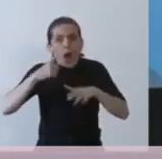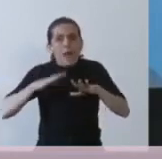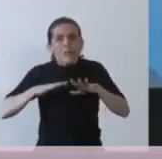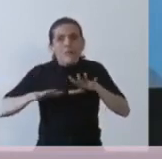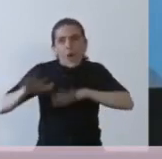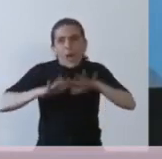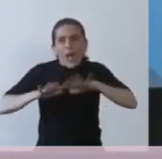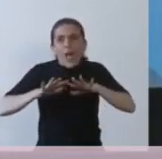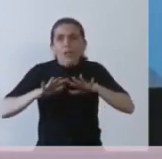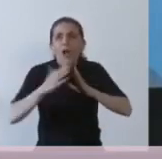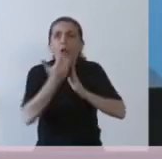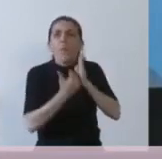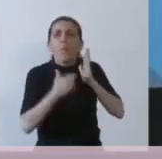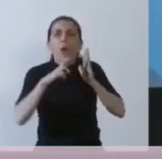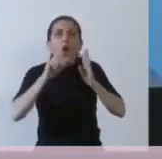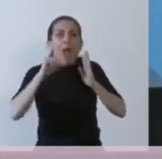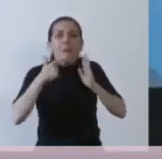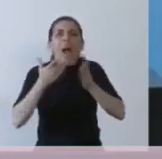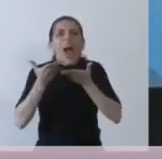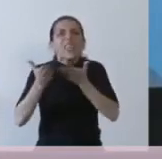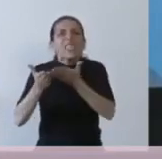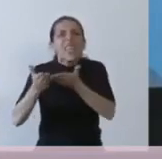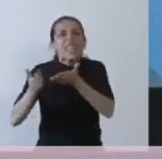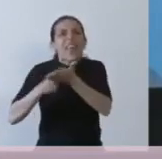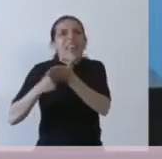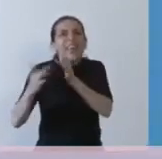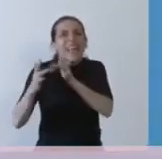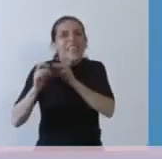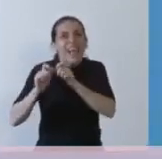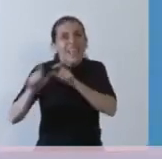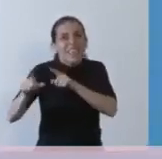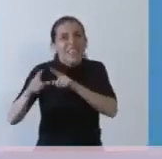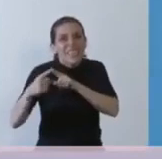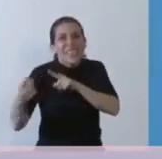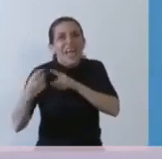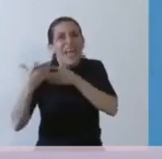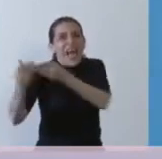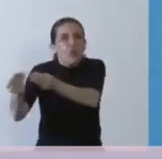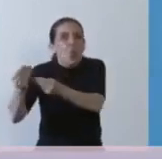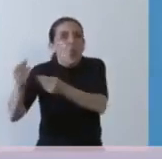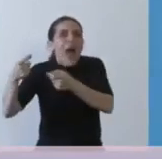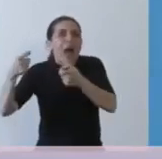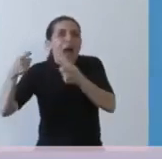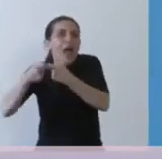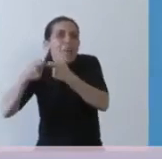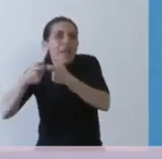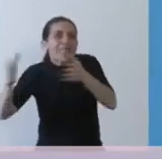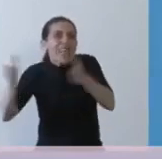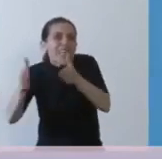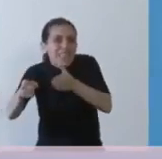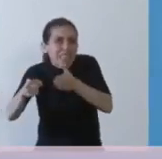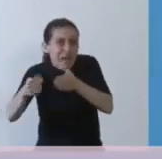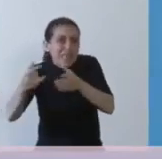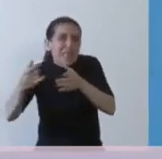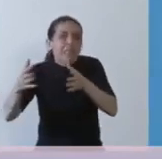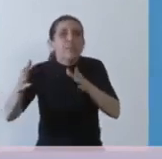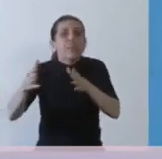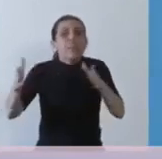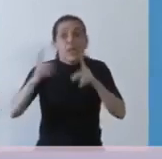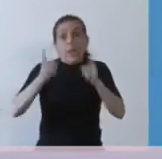programa de asistencia digital a pymes es decir es un momento donde se van imponiendo nuevas modalidades de